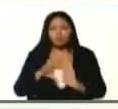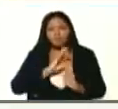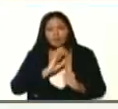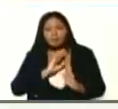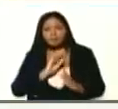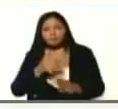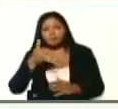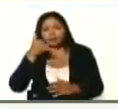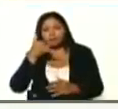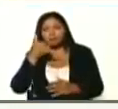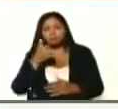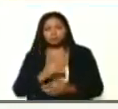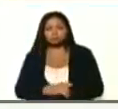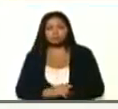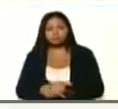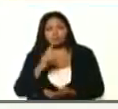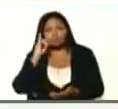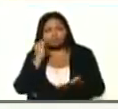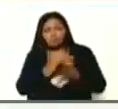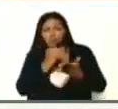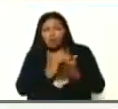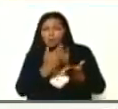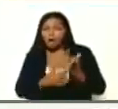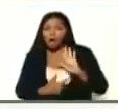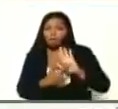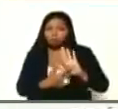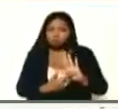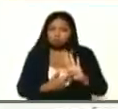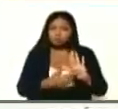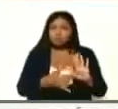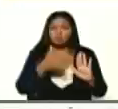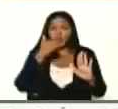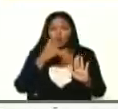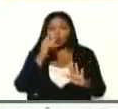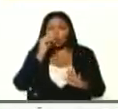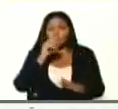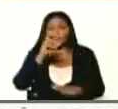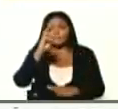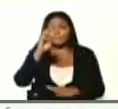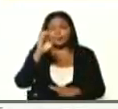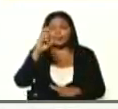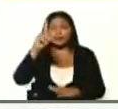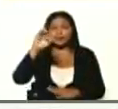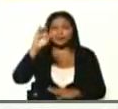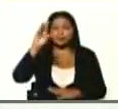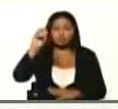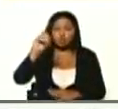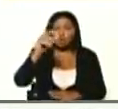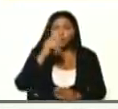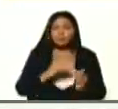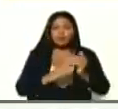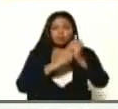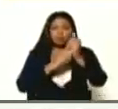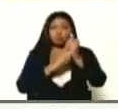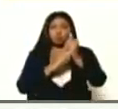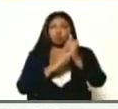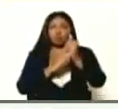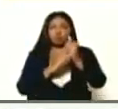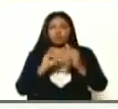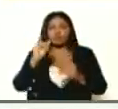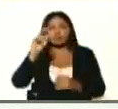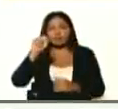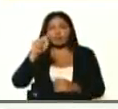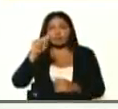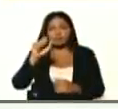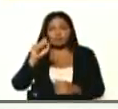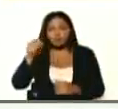detenidos, se evidenció que los ciudadanos Pedro Carpio, director del INTI Guárico,